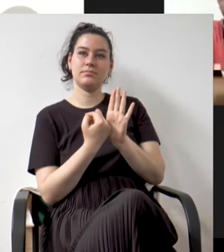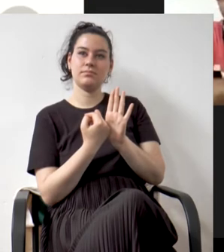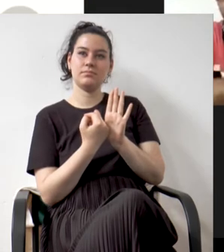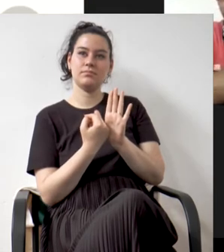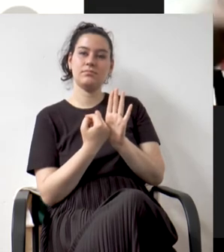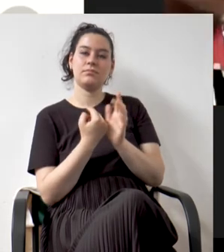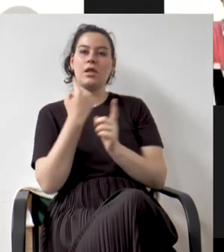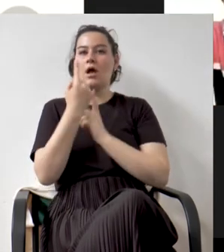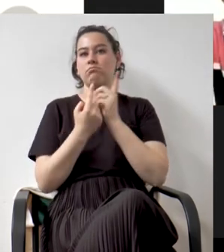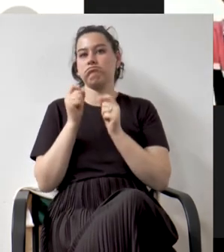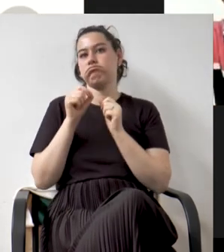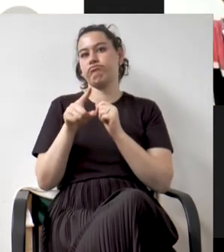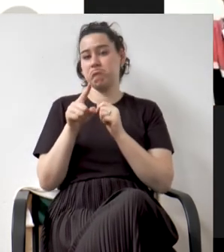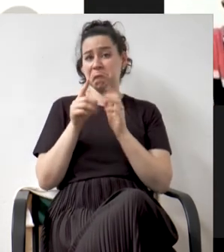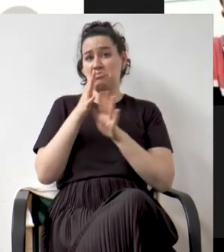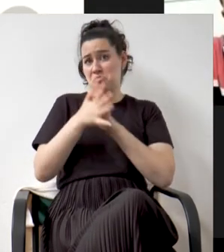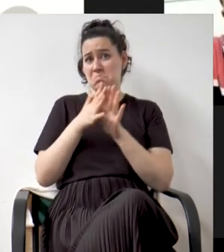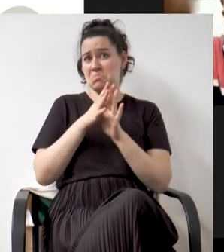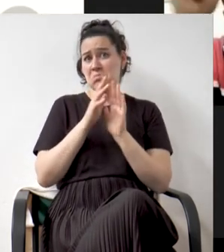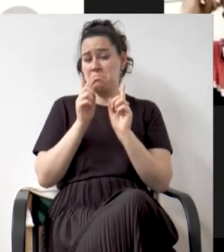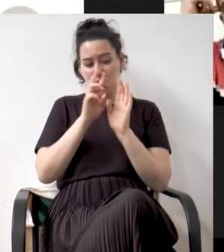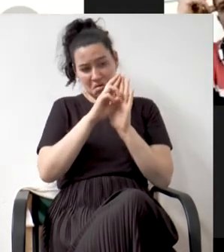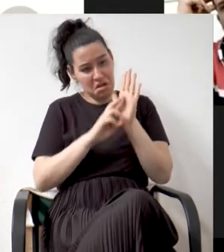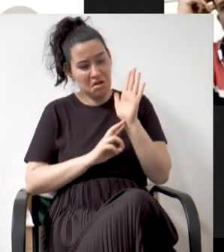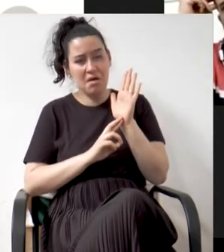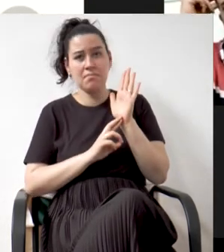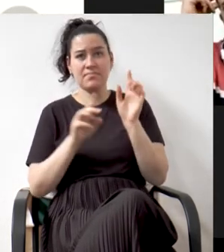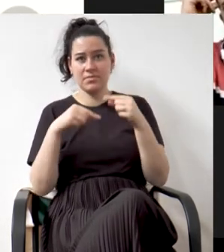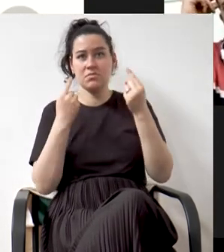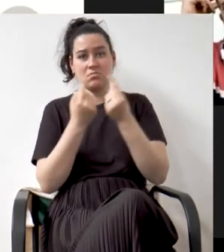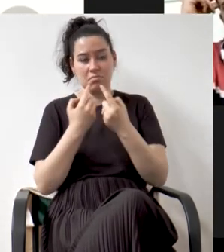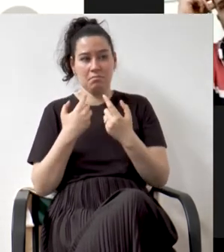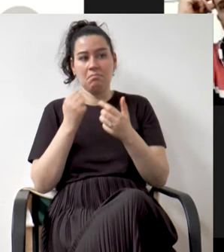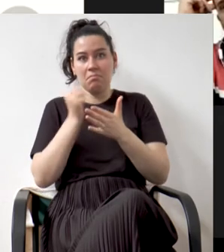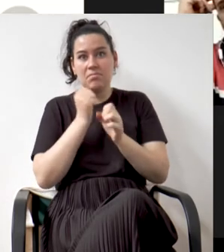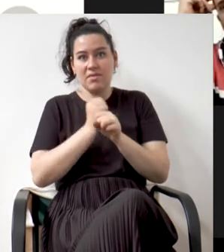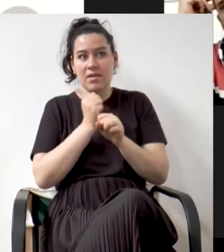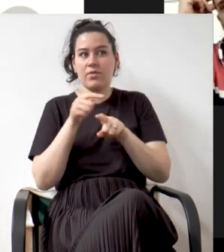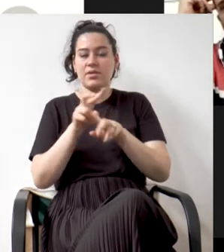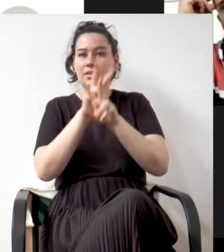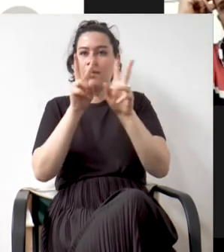algún funcionamiento bastante irregular, estamos tratando de ajustar, y